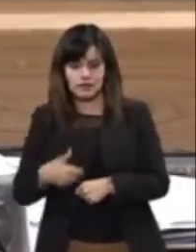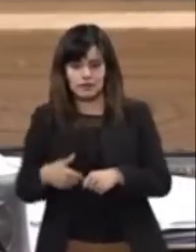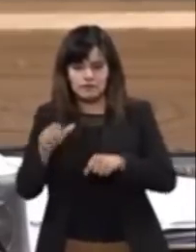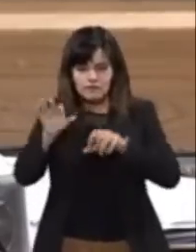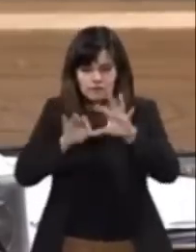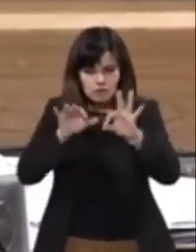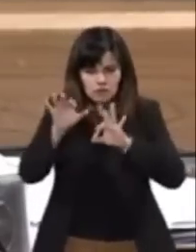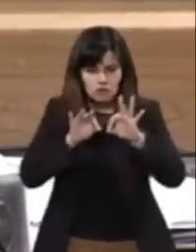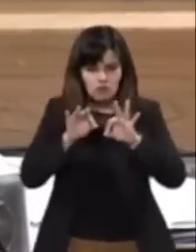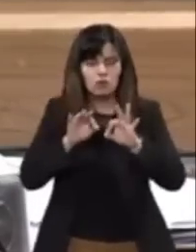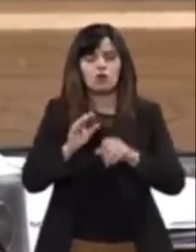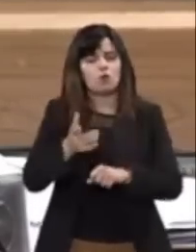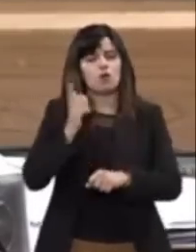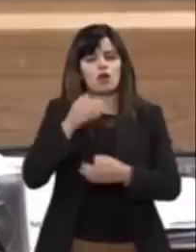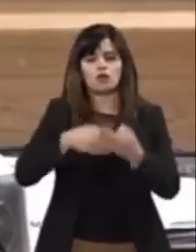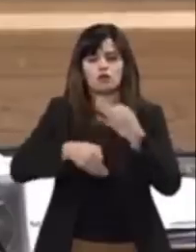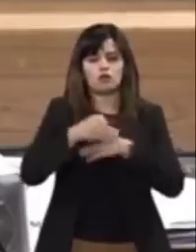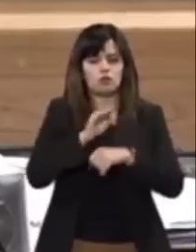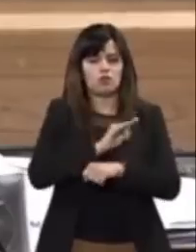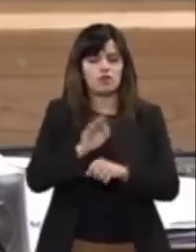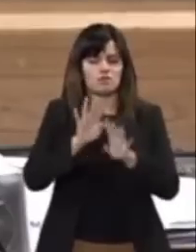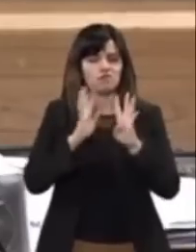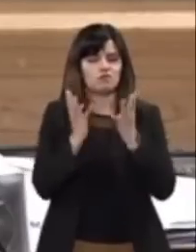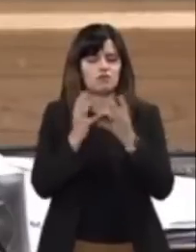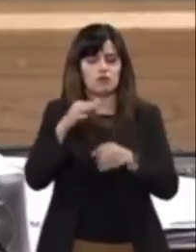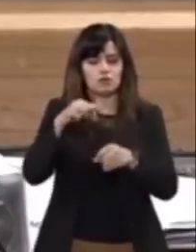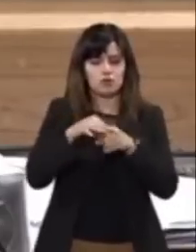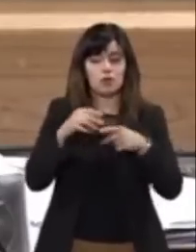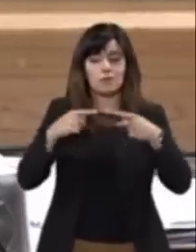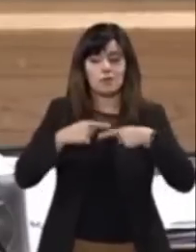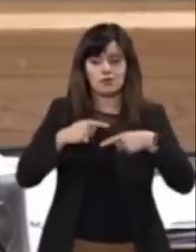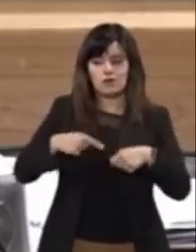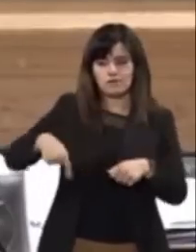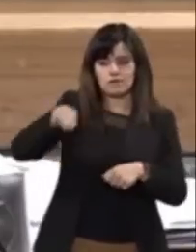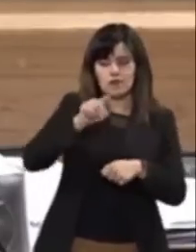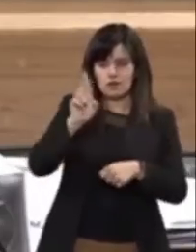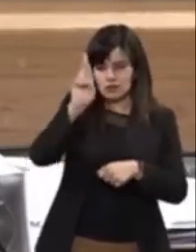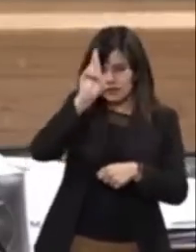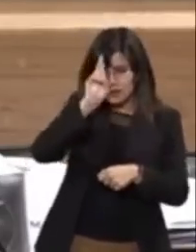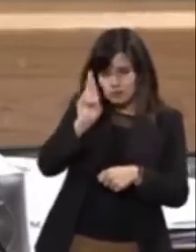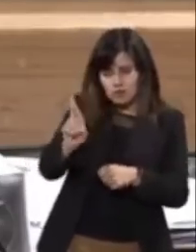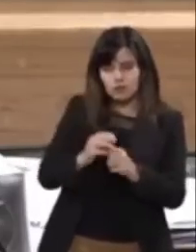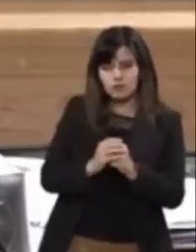podamos tener respeto hacia los electores que lo han expresado en las